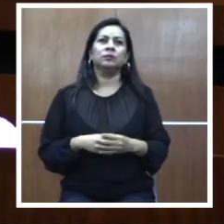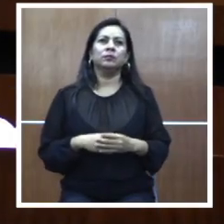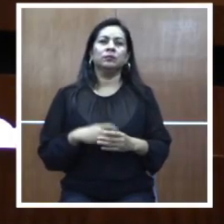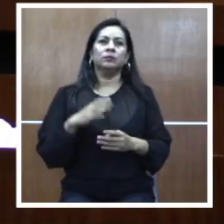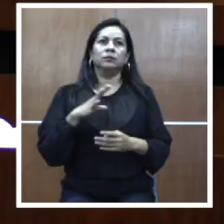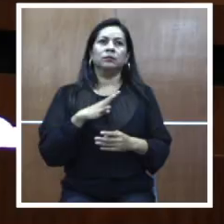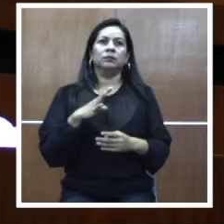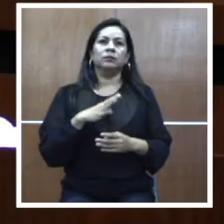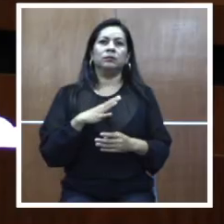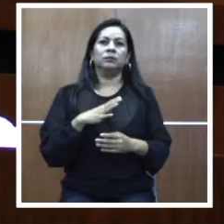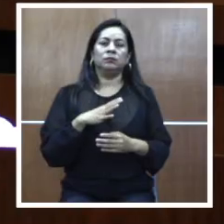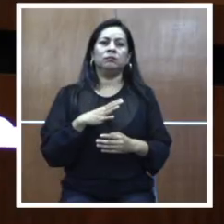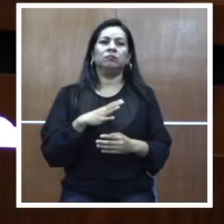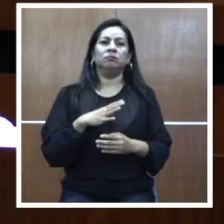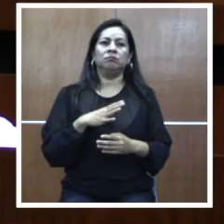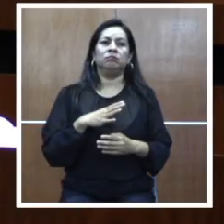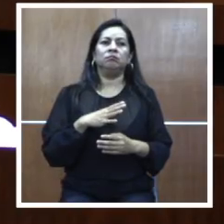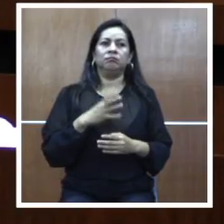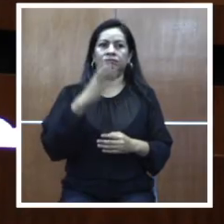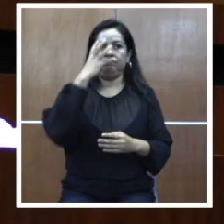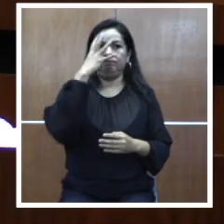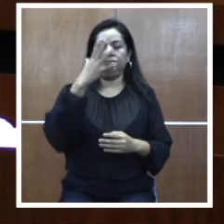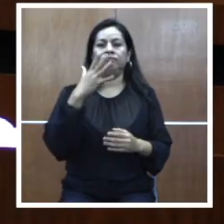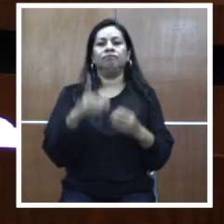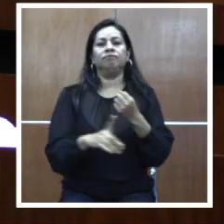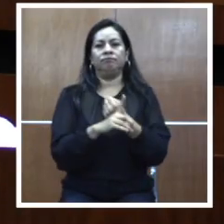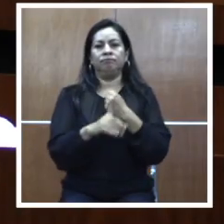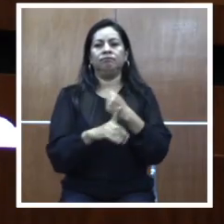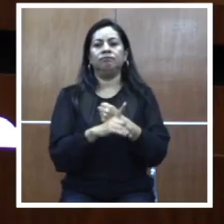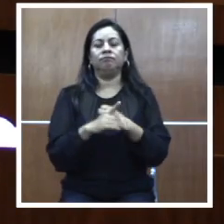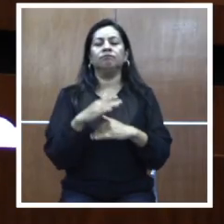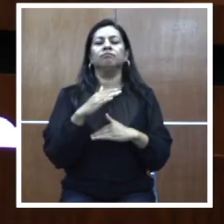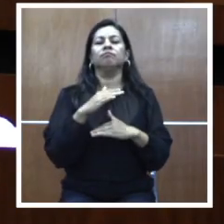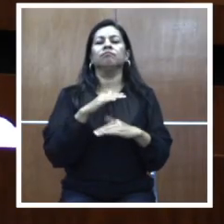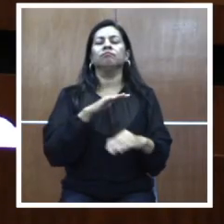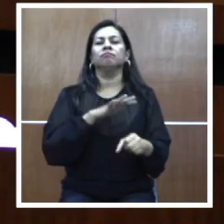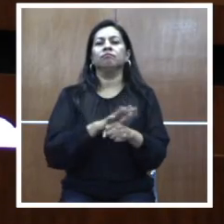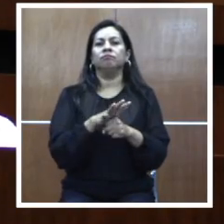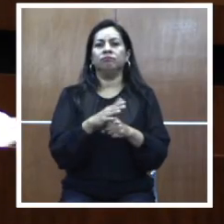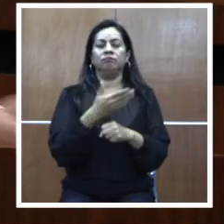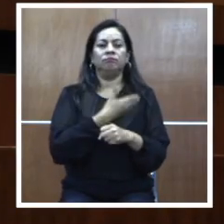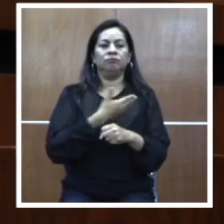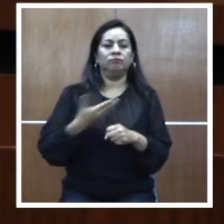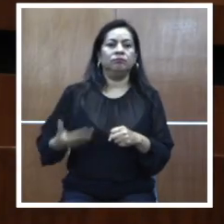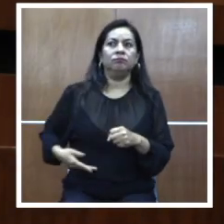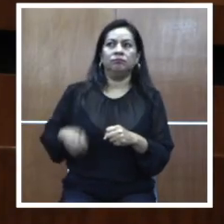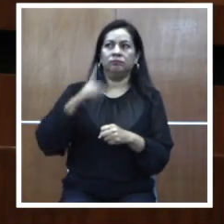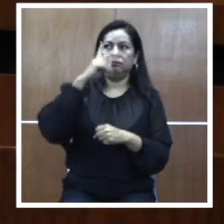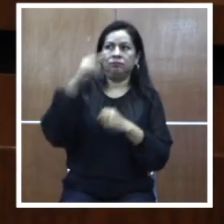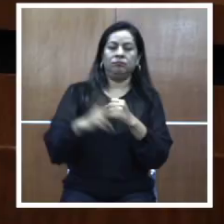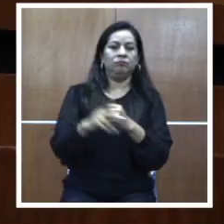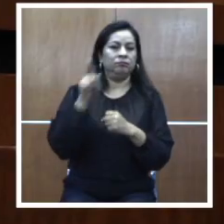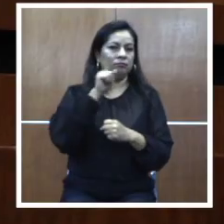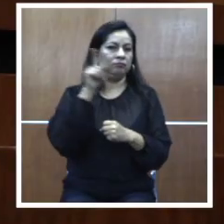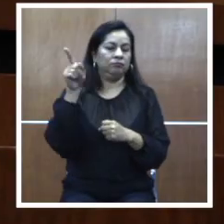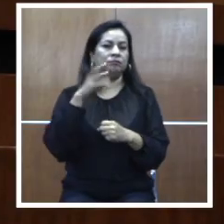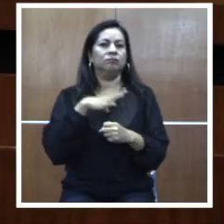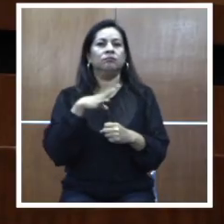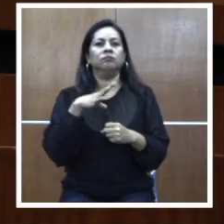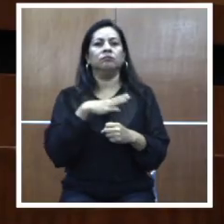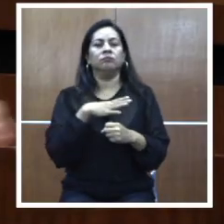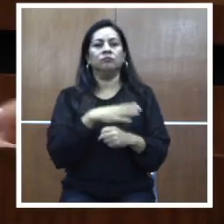enfrentan limitaciones muy serias, sobre todo porque el presidente de aquel país